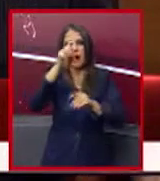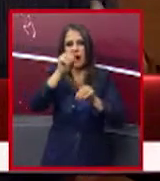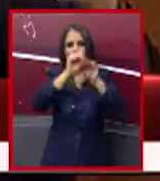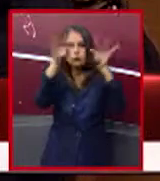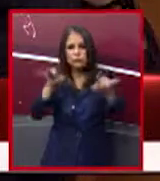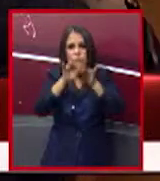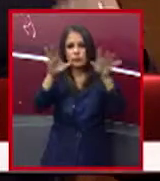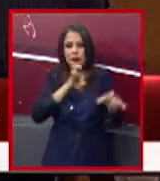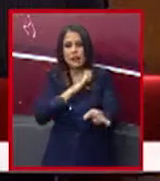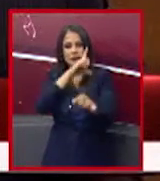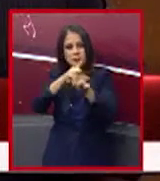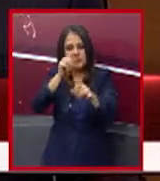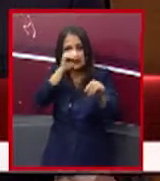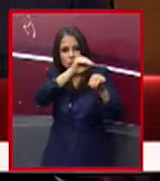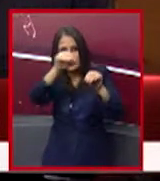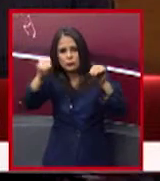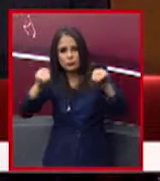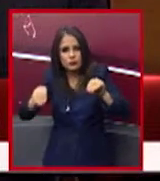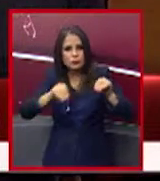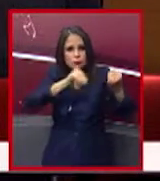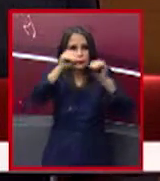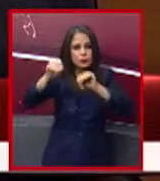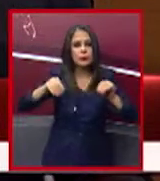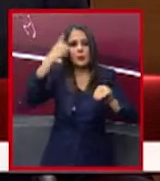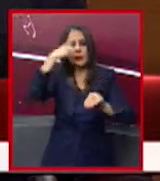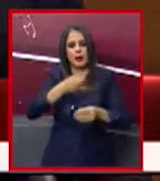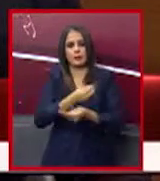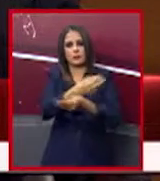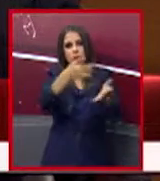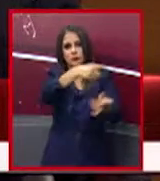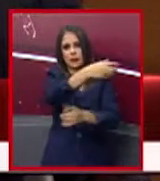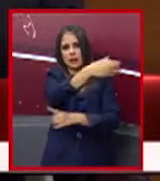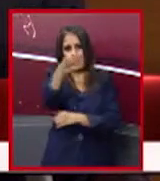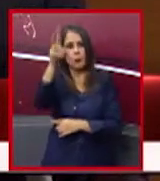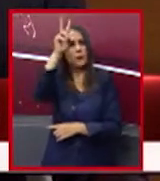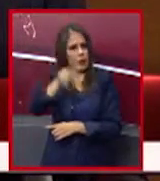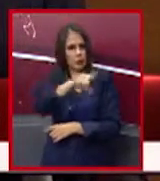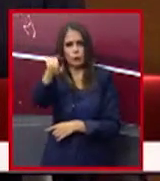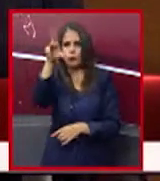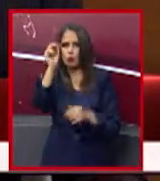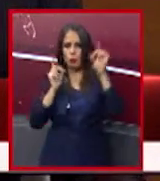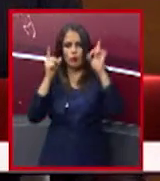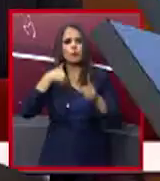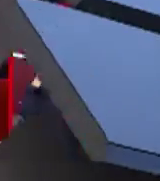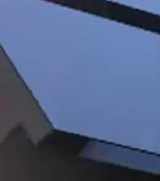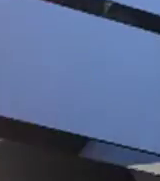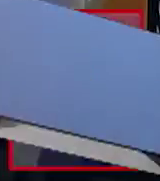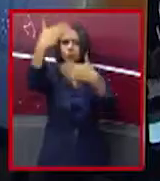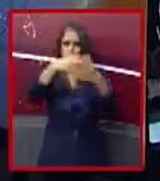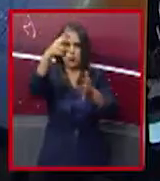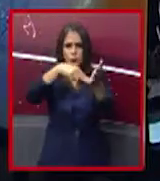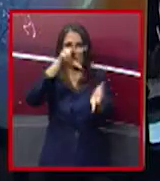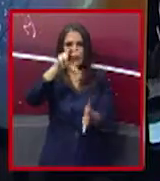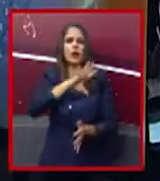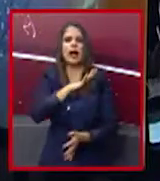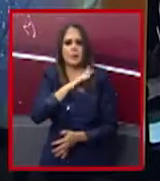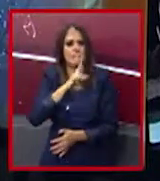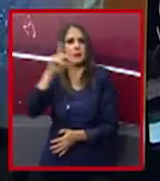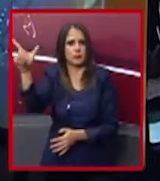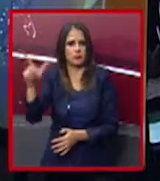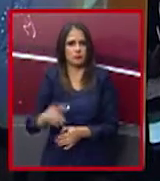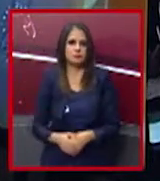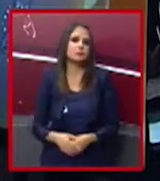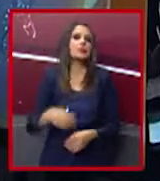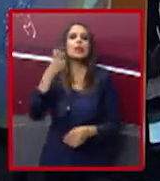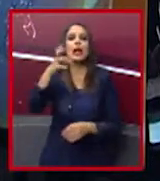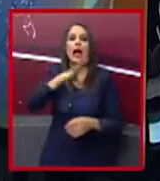umbral de 520,000 en el que vamos a llegar, no tengo la menor duda, que para el año 2018. Al señalar que el